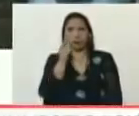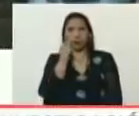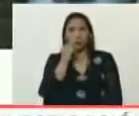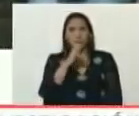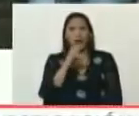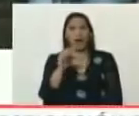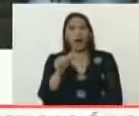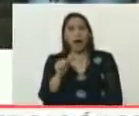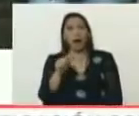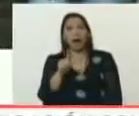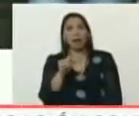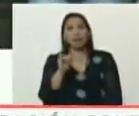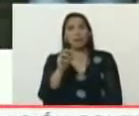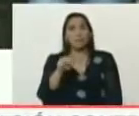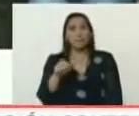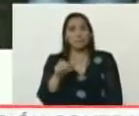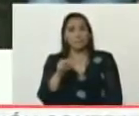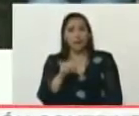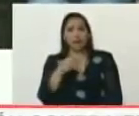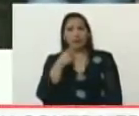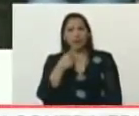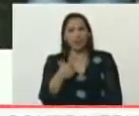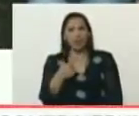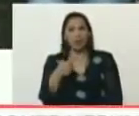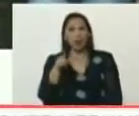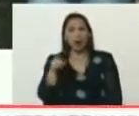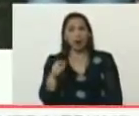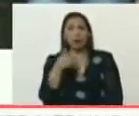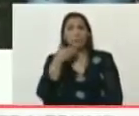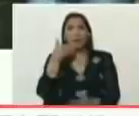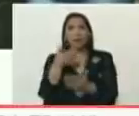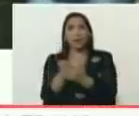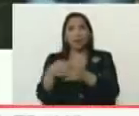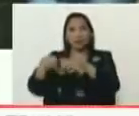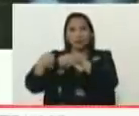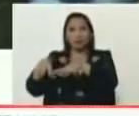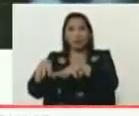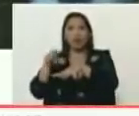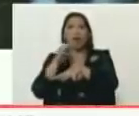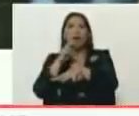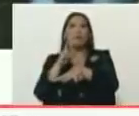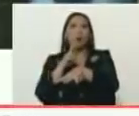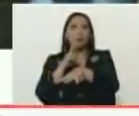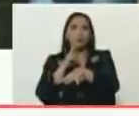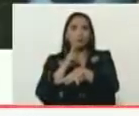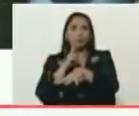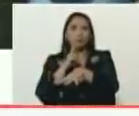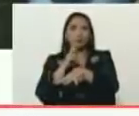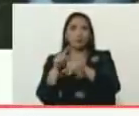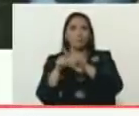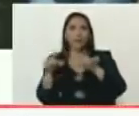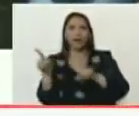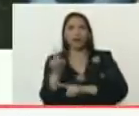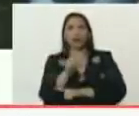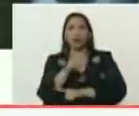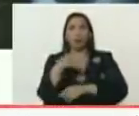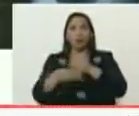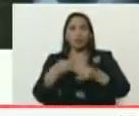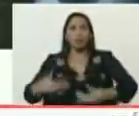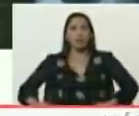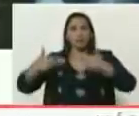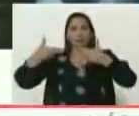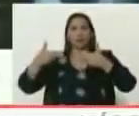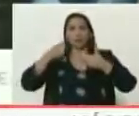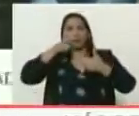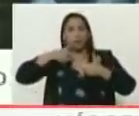dijo que ellos le sugerían la renuncia a Evo Morales para que no hubiese enfrentamiento entre